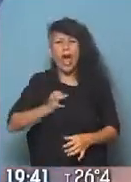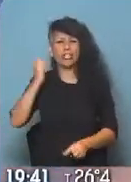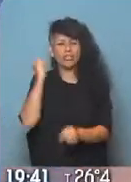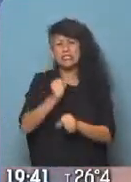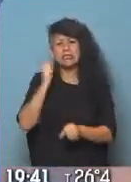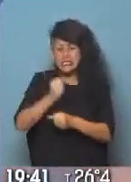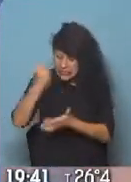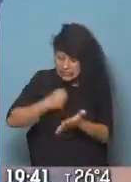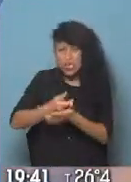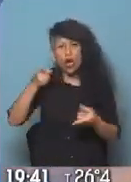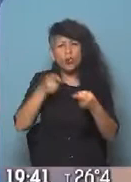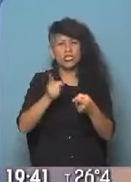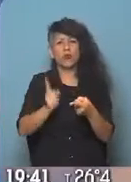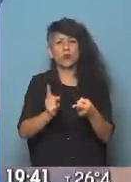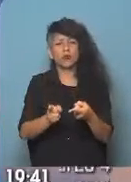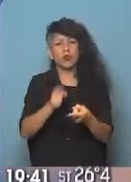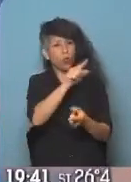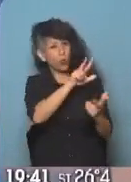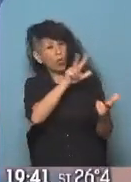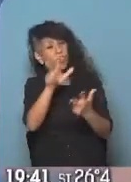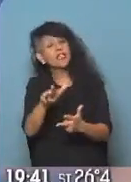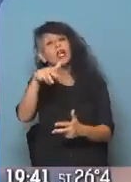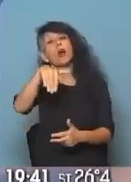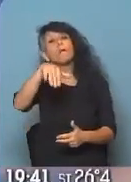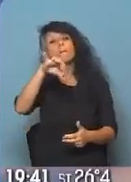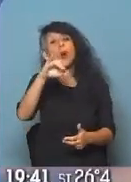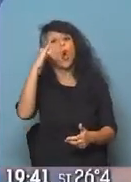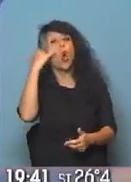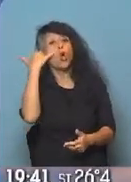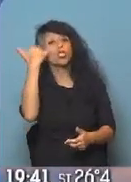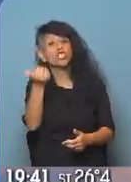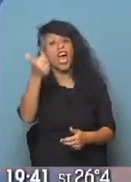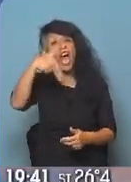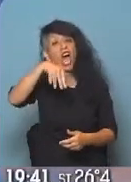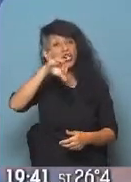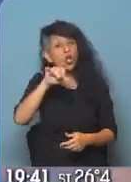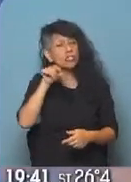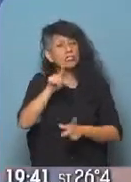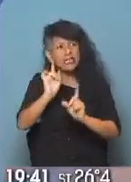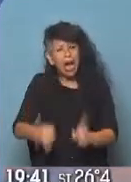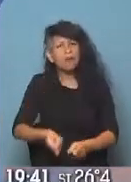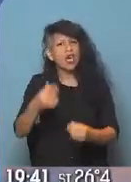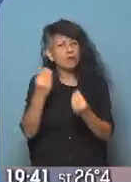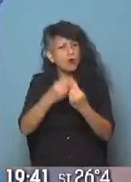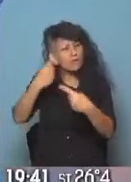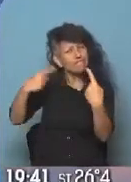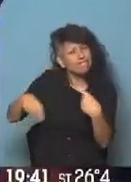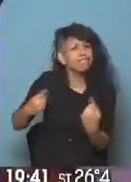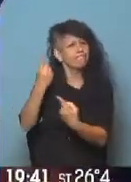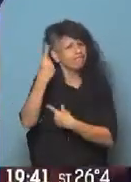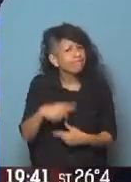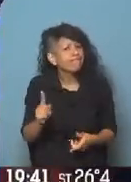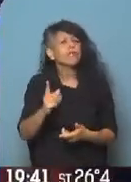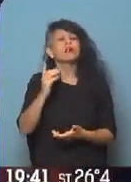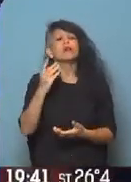de vida salió el nombre de moyano ha investigado mucho la colisión cívica también a moyano por varias causas como ven que es justamente el juez decida